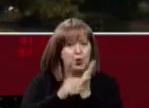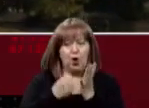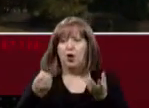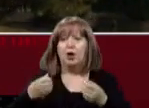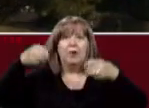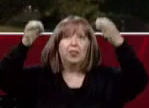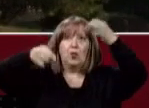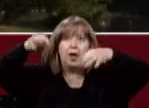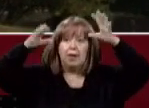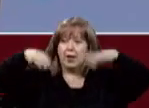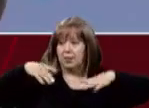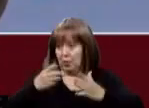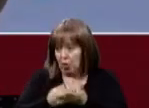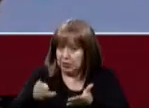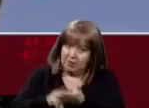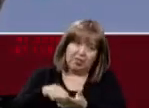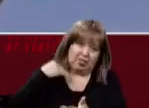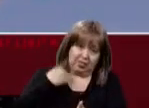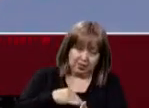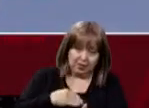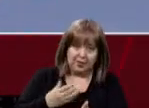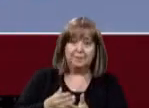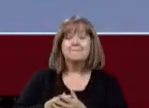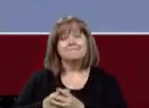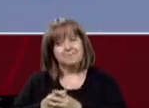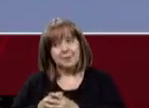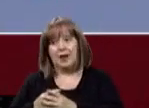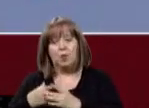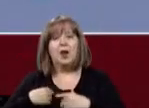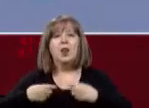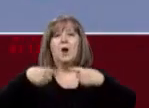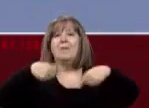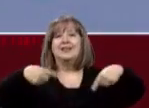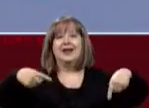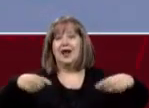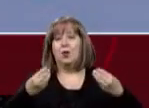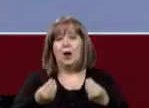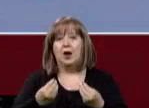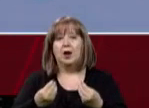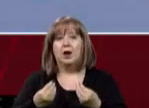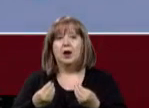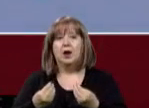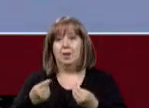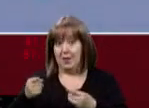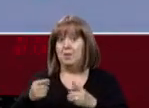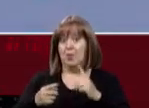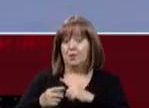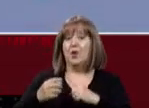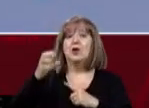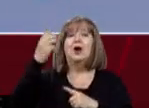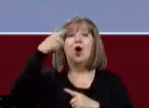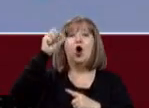al granizo, a la lluvia, al vandalismo también. Sí, el material que voy a usar es justamente ese,